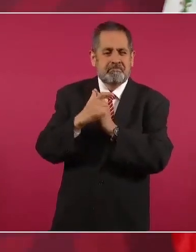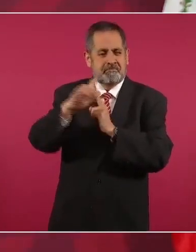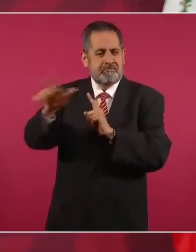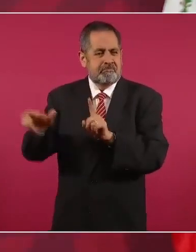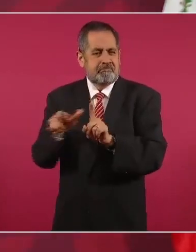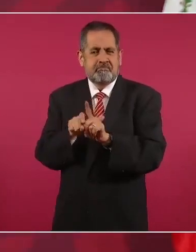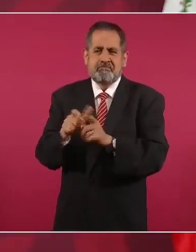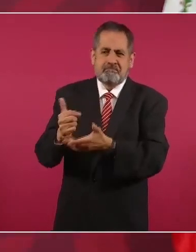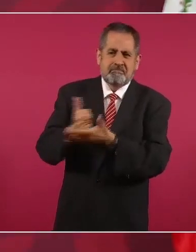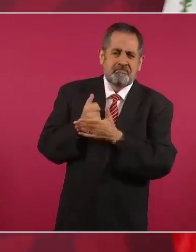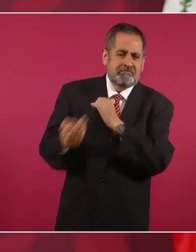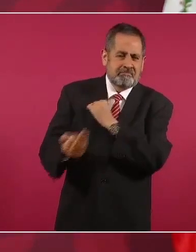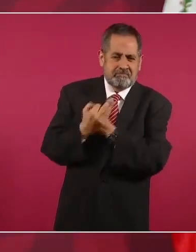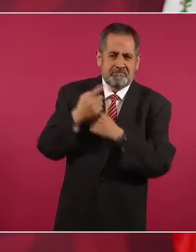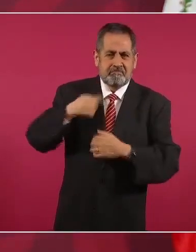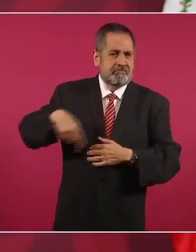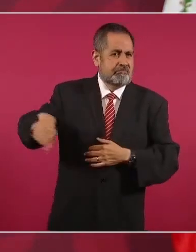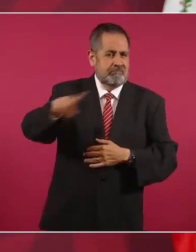Y